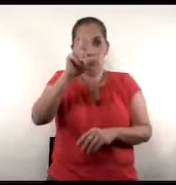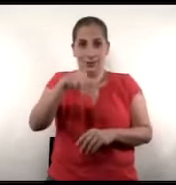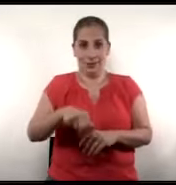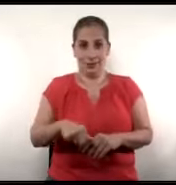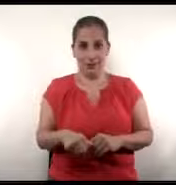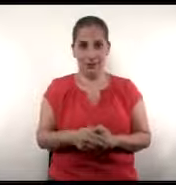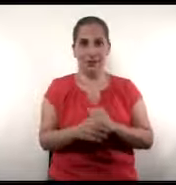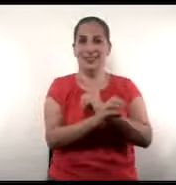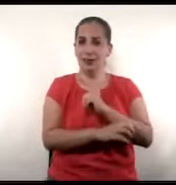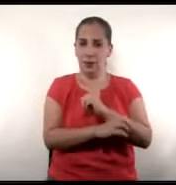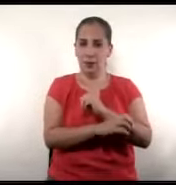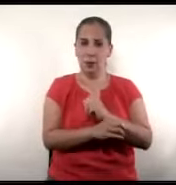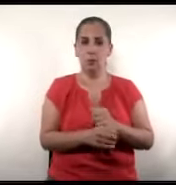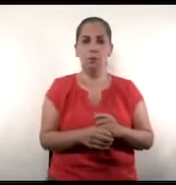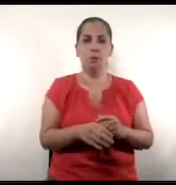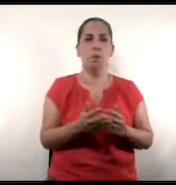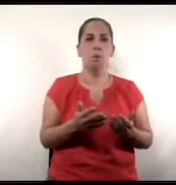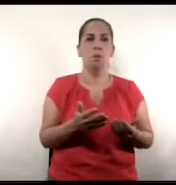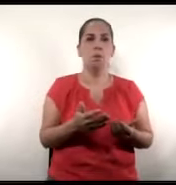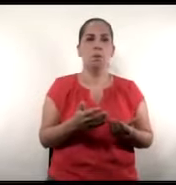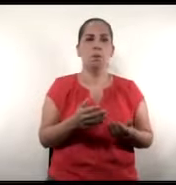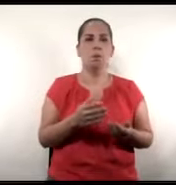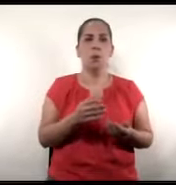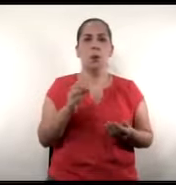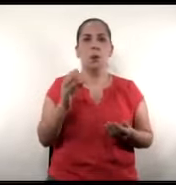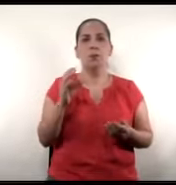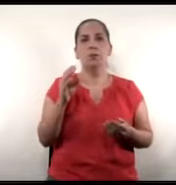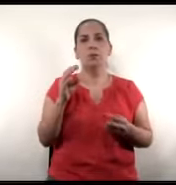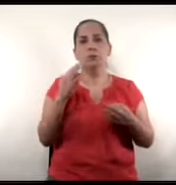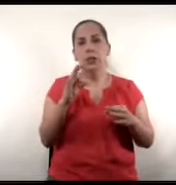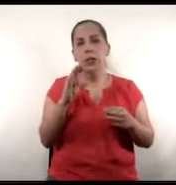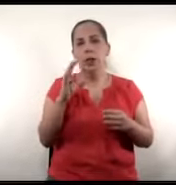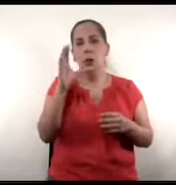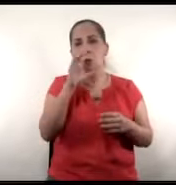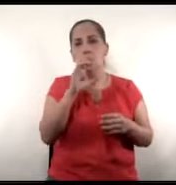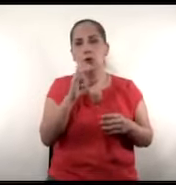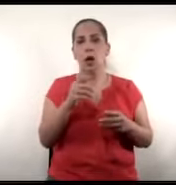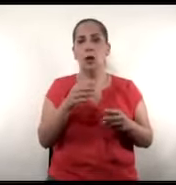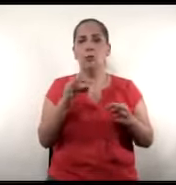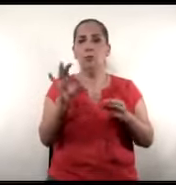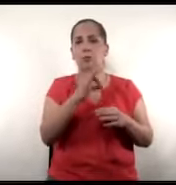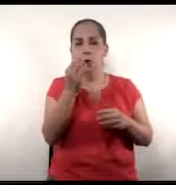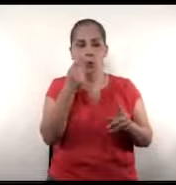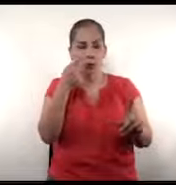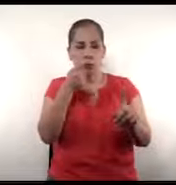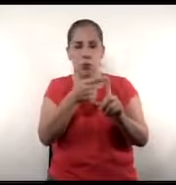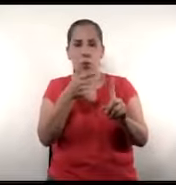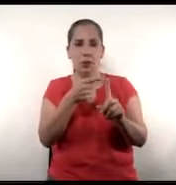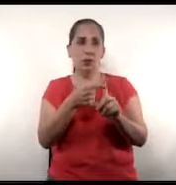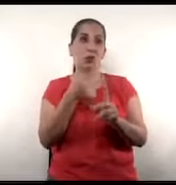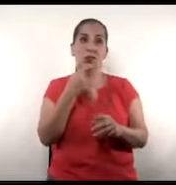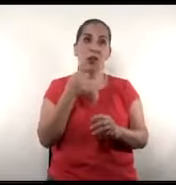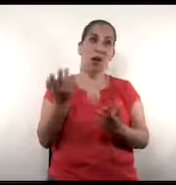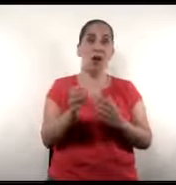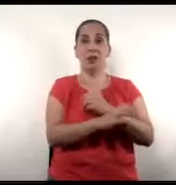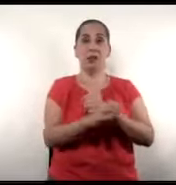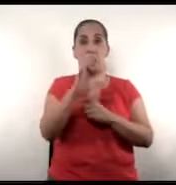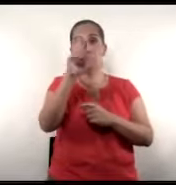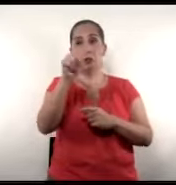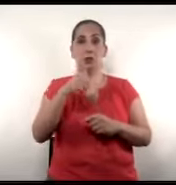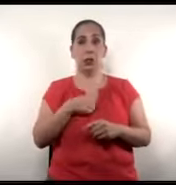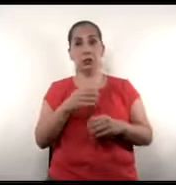buscando, digamos, medidas objetivas, que no fuera el puro prurito ideológico de decir el Estado costarricense es grande porque yo